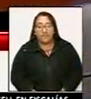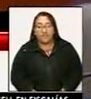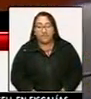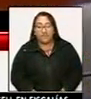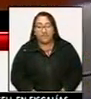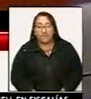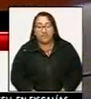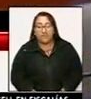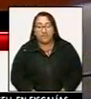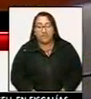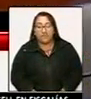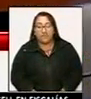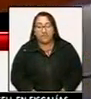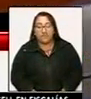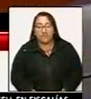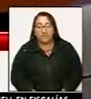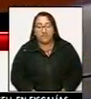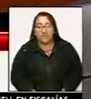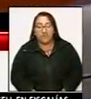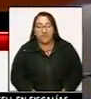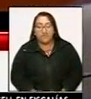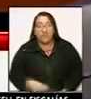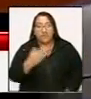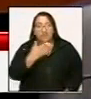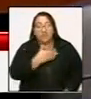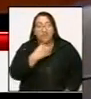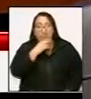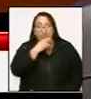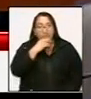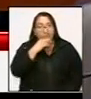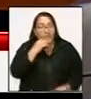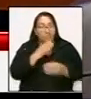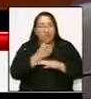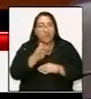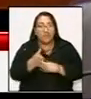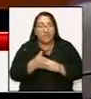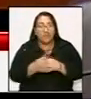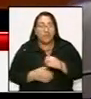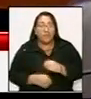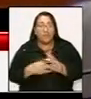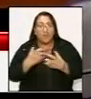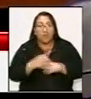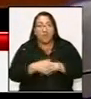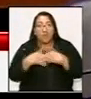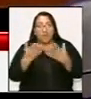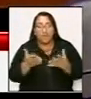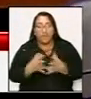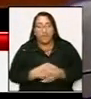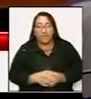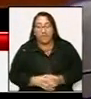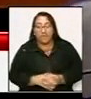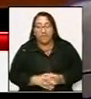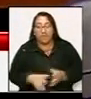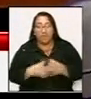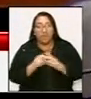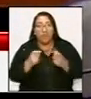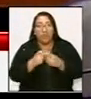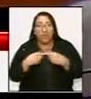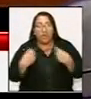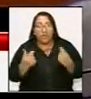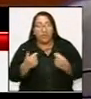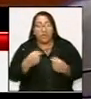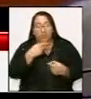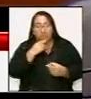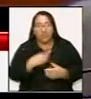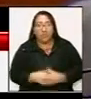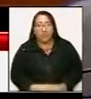Gracias, presidente. Por el intermedio suyo, quiero saludar a todas las colegas